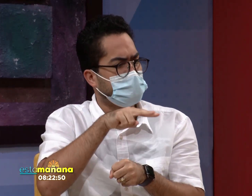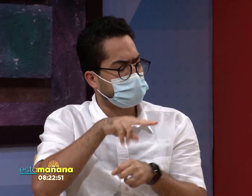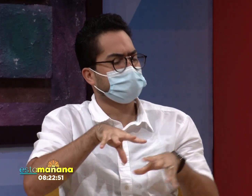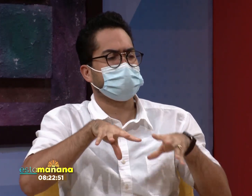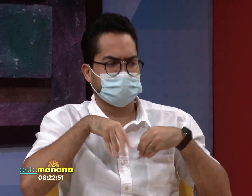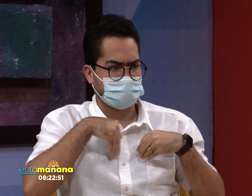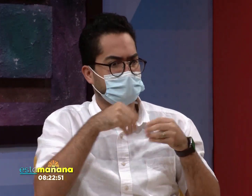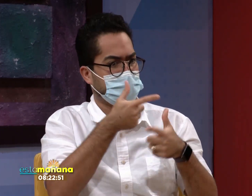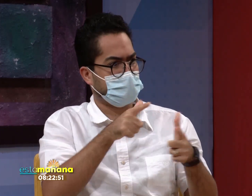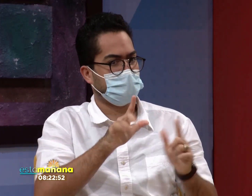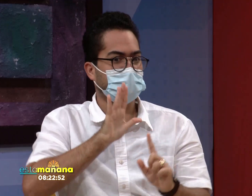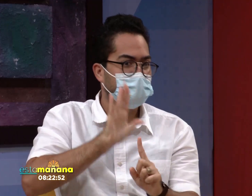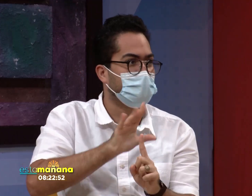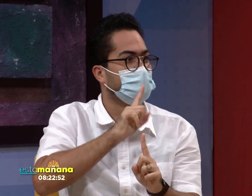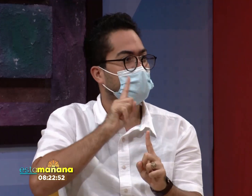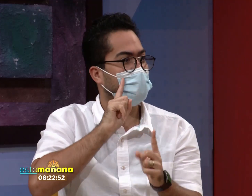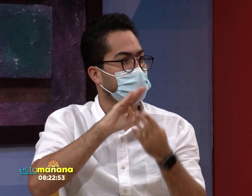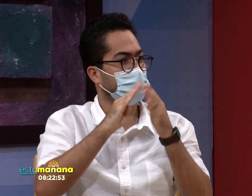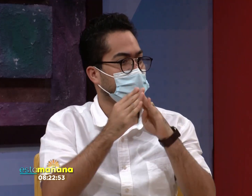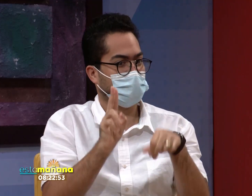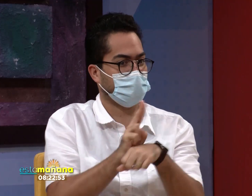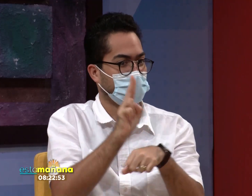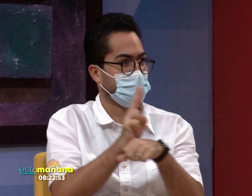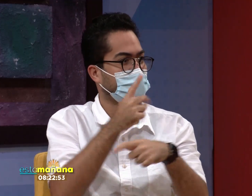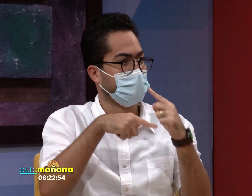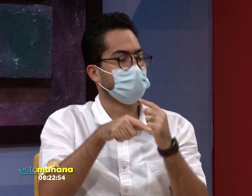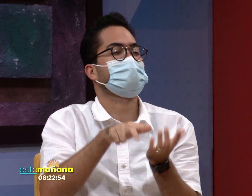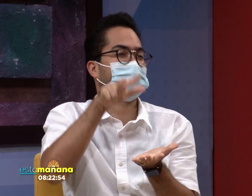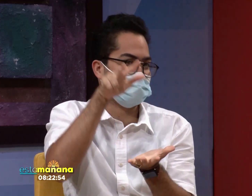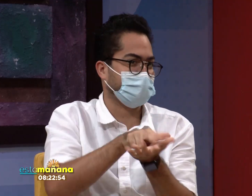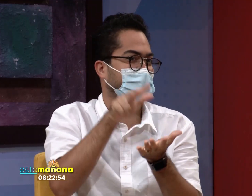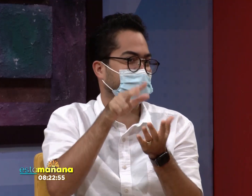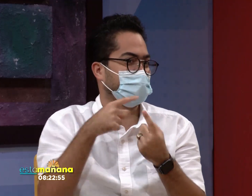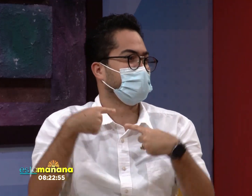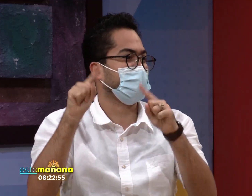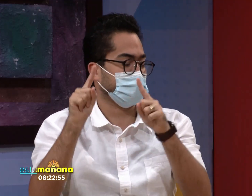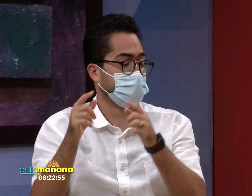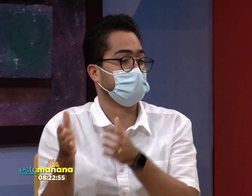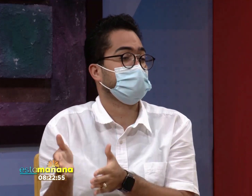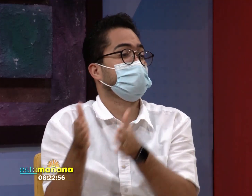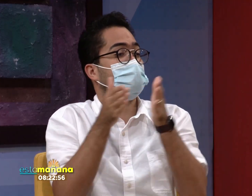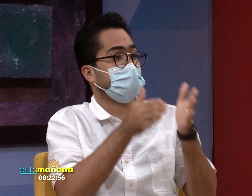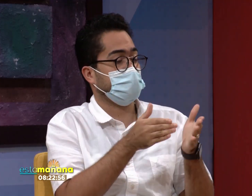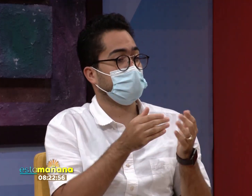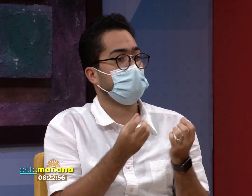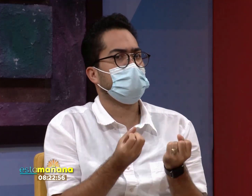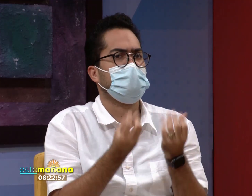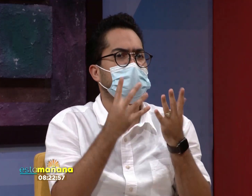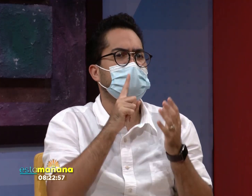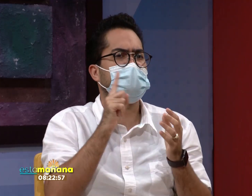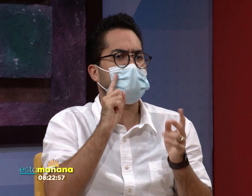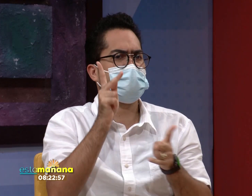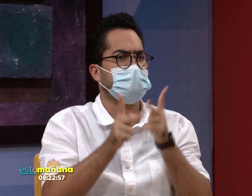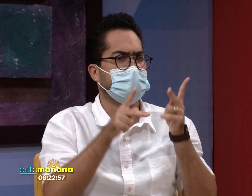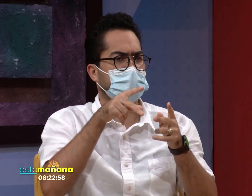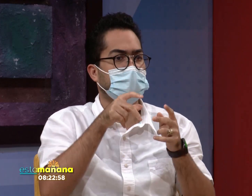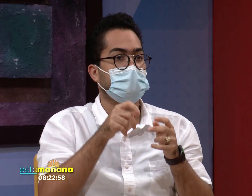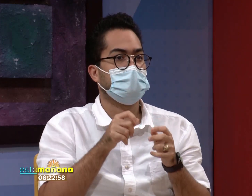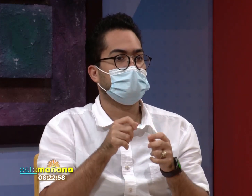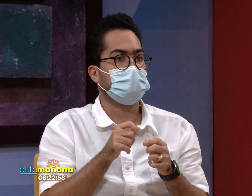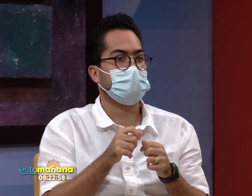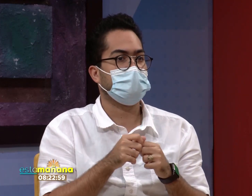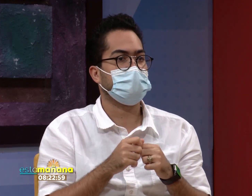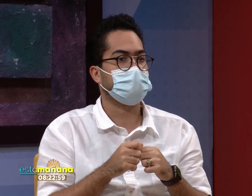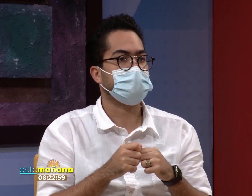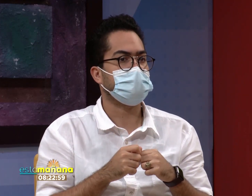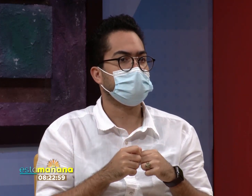a muchas personas a dar a conocer la lengua de señas. La ONU lo estableció como lengua de señas para las personas sordas, fue una ratificación. Perfecto. Y en República Dominicana,